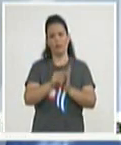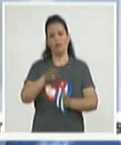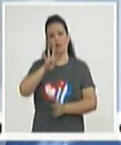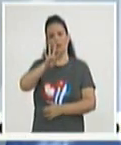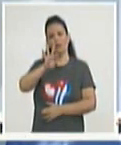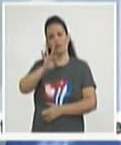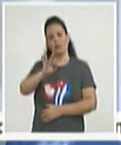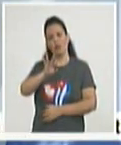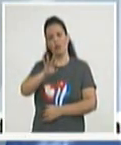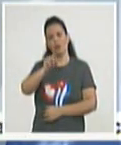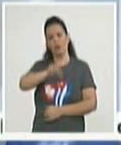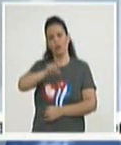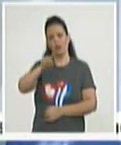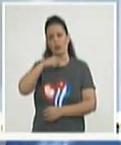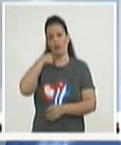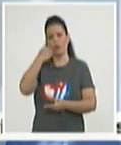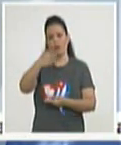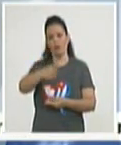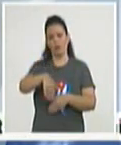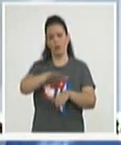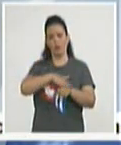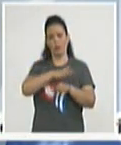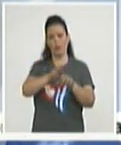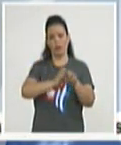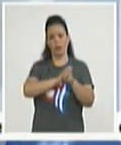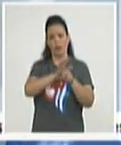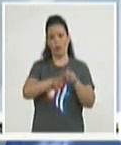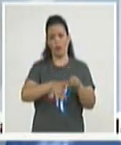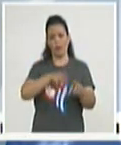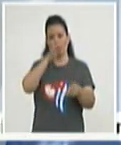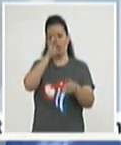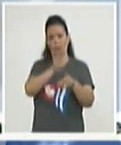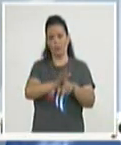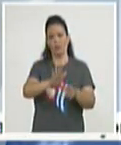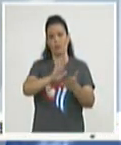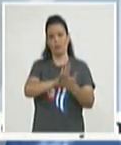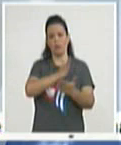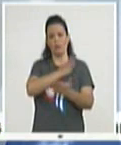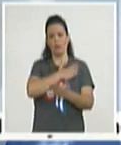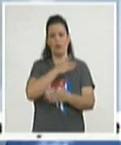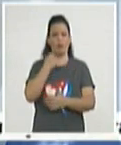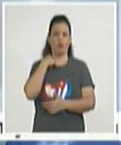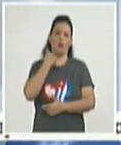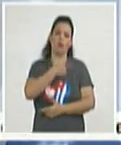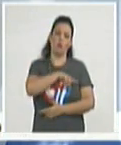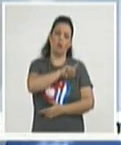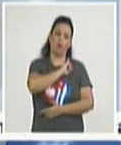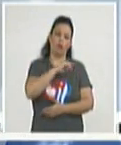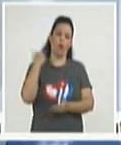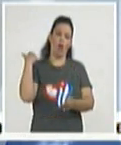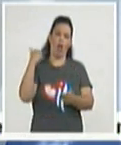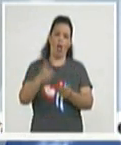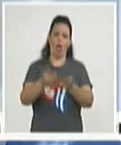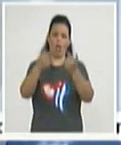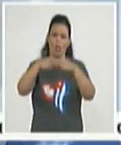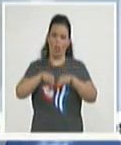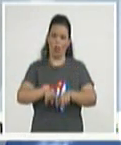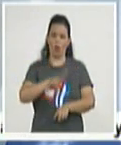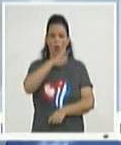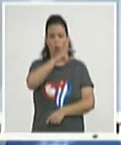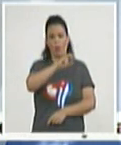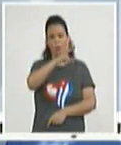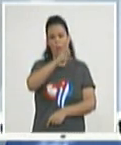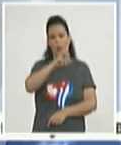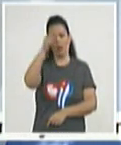7.048 fallecidos en Cuba desde el comienzo de la transmisión en marzo del 2020, lo cual hace que